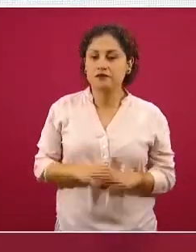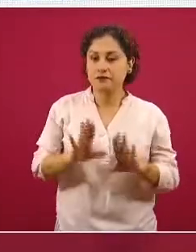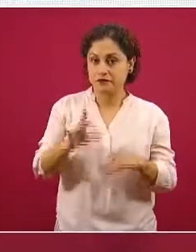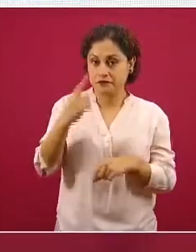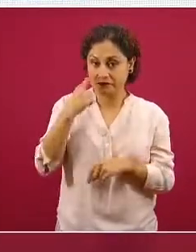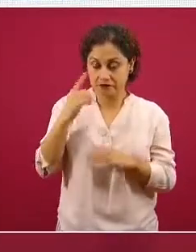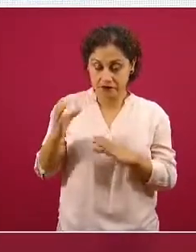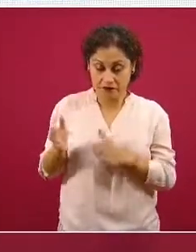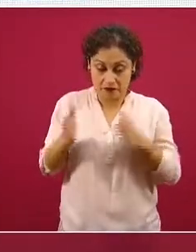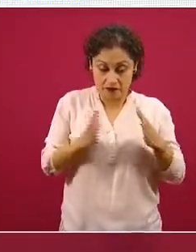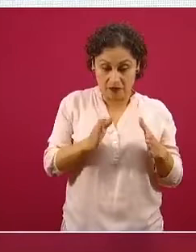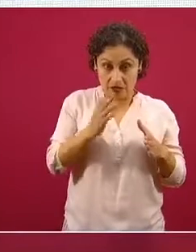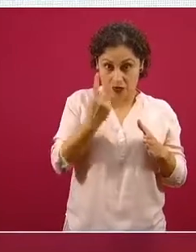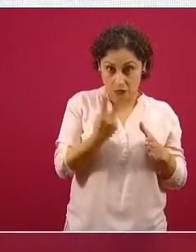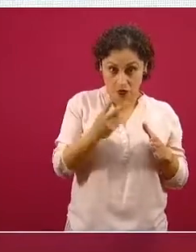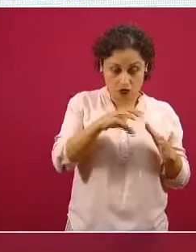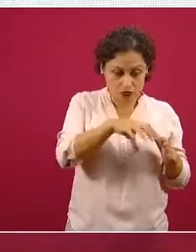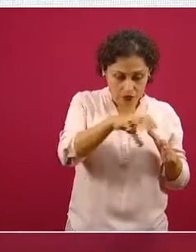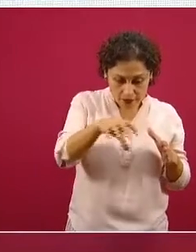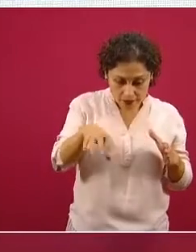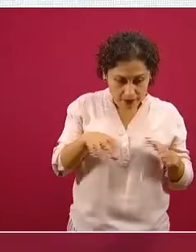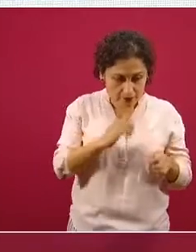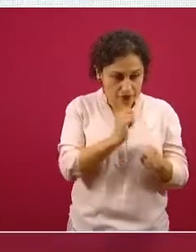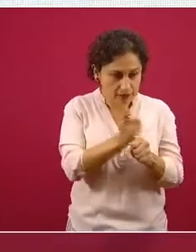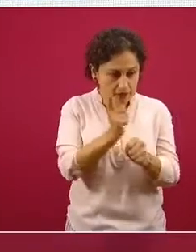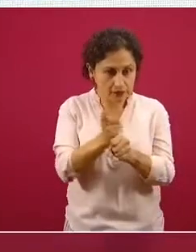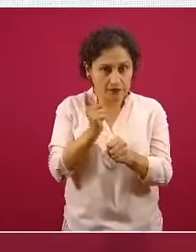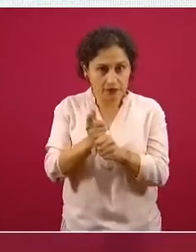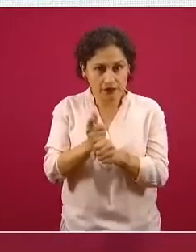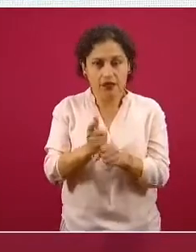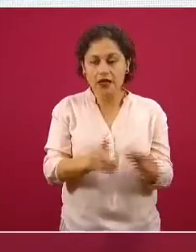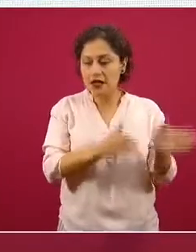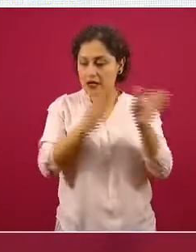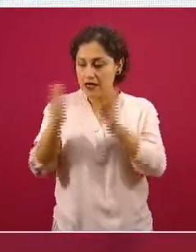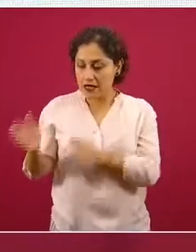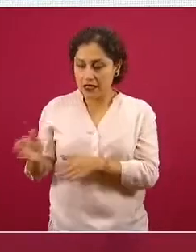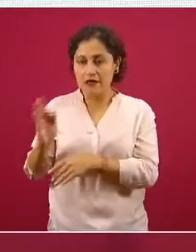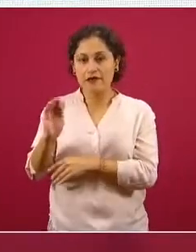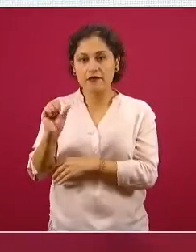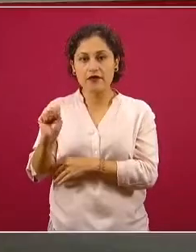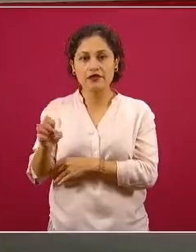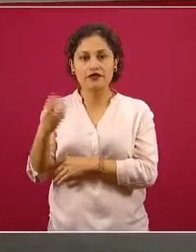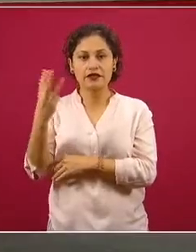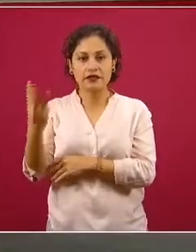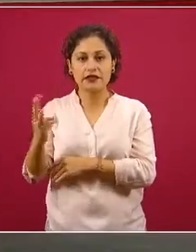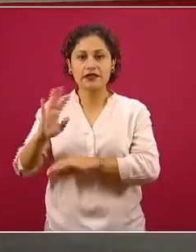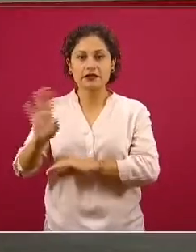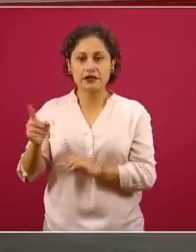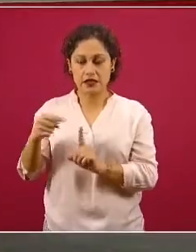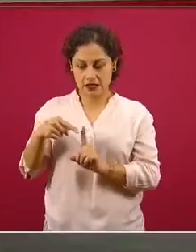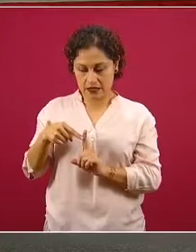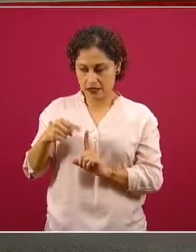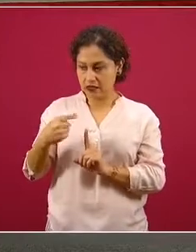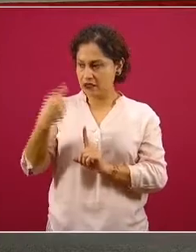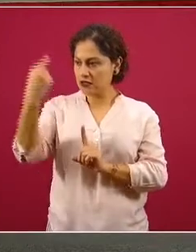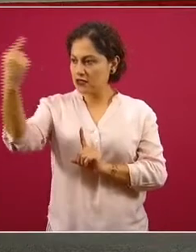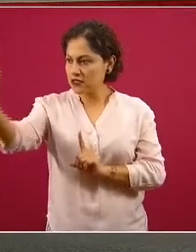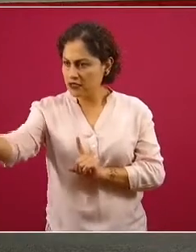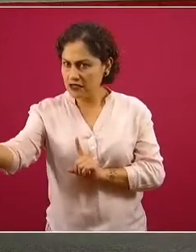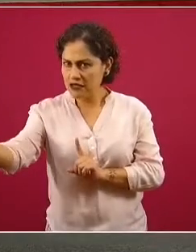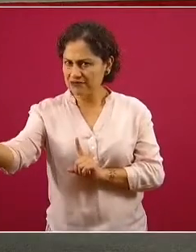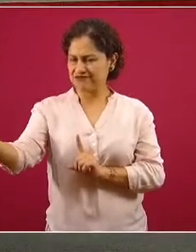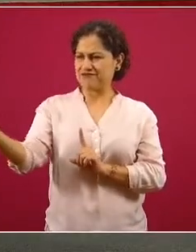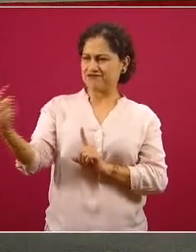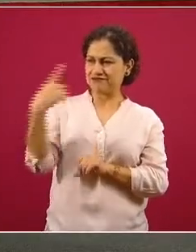comunitarios reconocibles, y uno empieza a ver la ocurrencia de contagios a distancia. ¿Cómo sabemos esto?